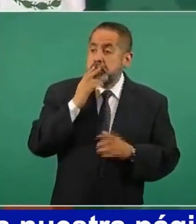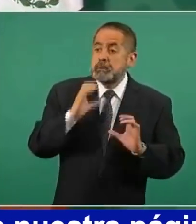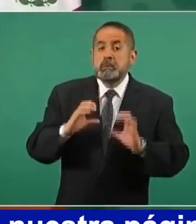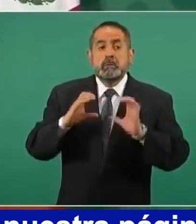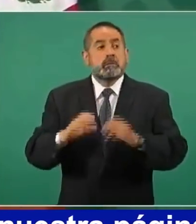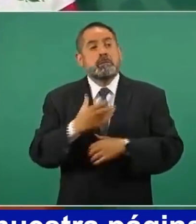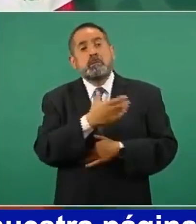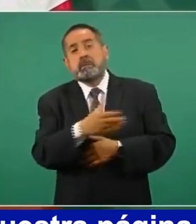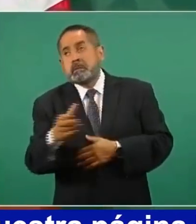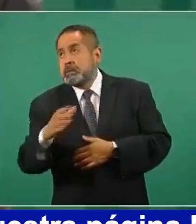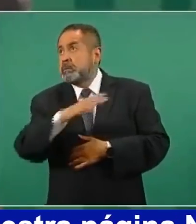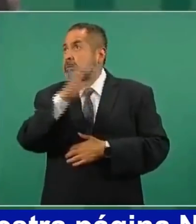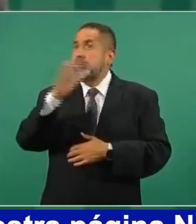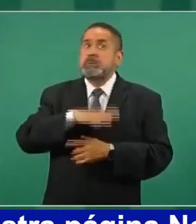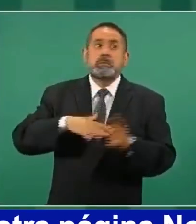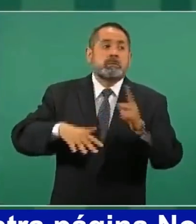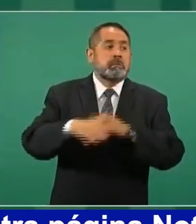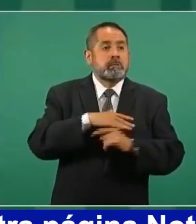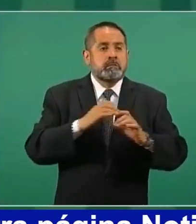falsos,